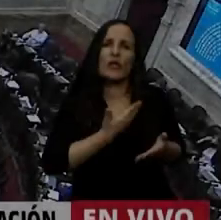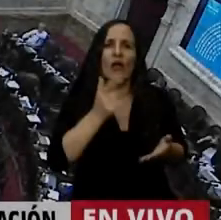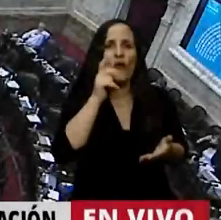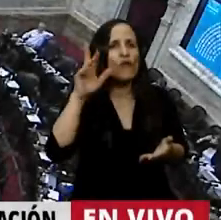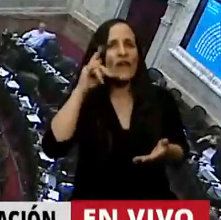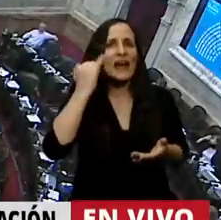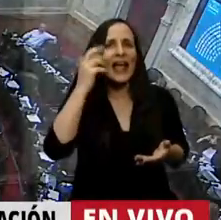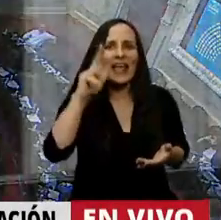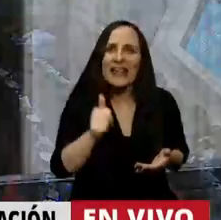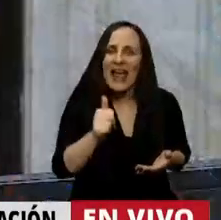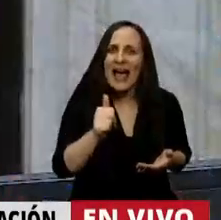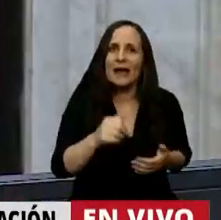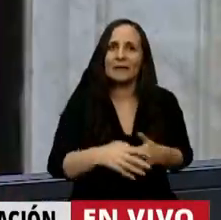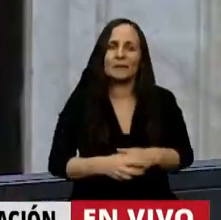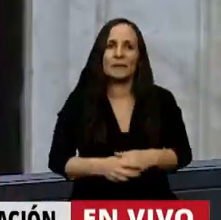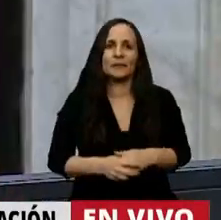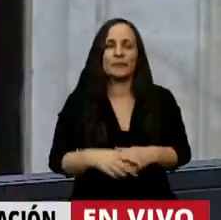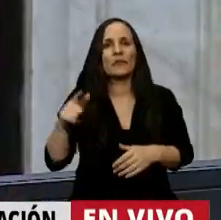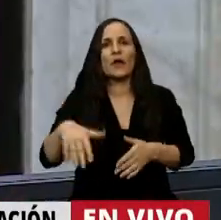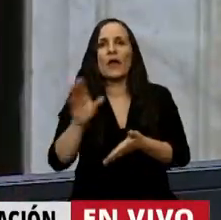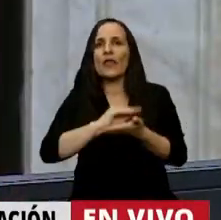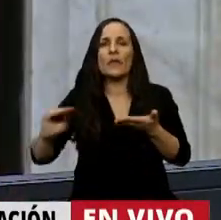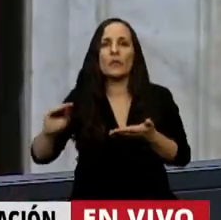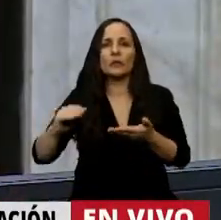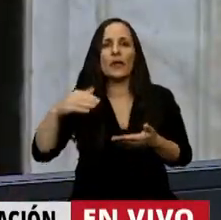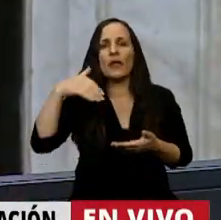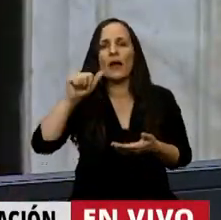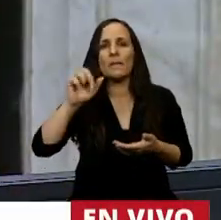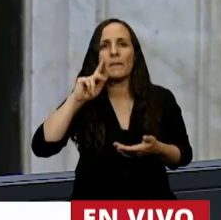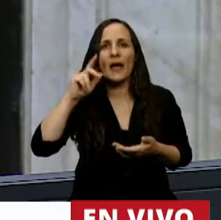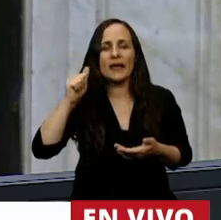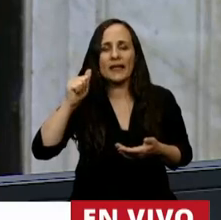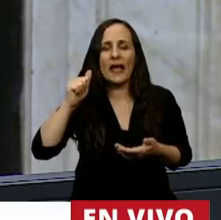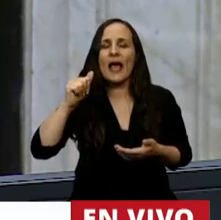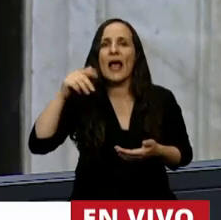En el uso de la palabra, la diputada María Lucila Lehmann.